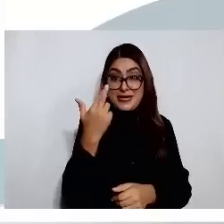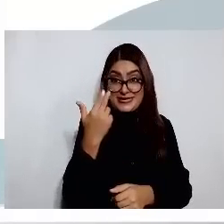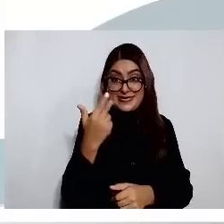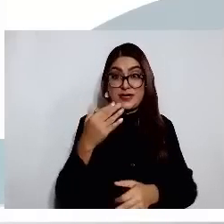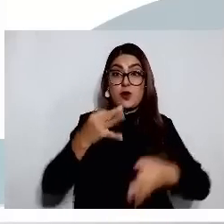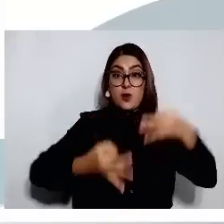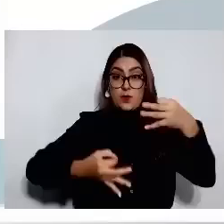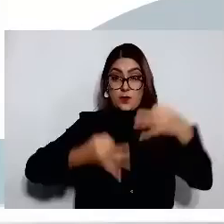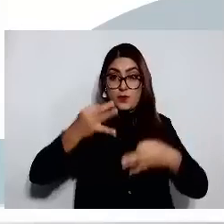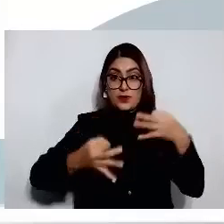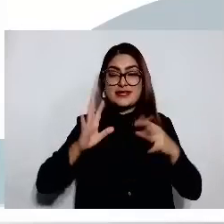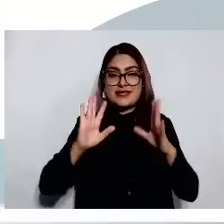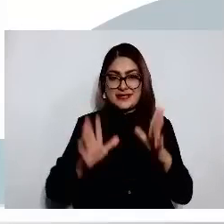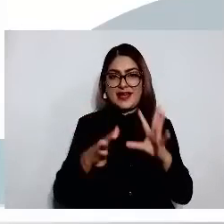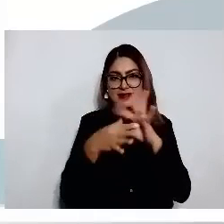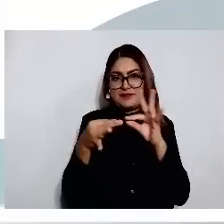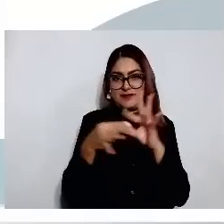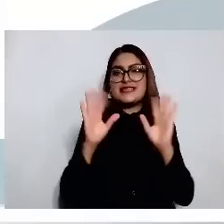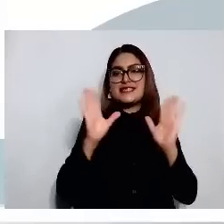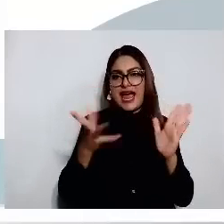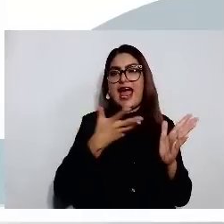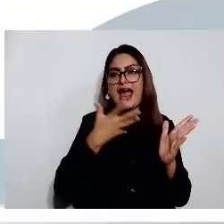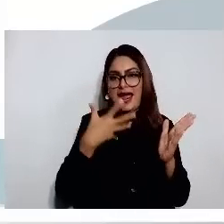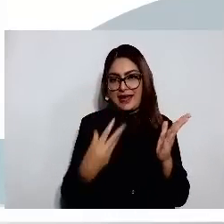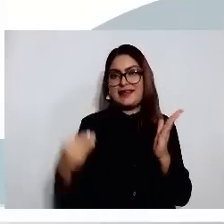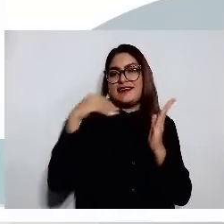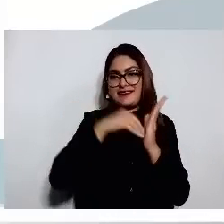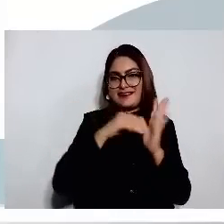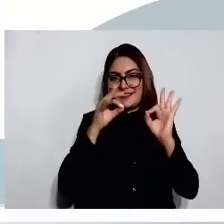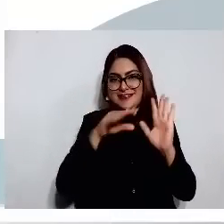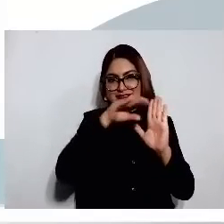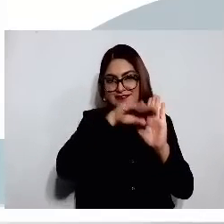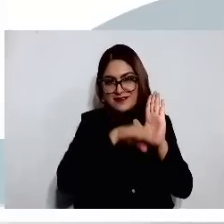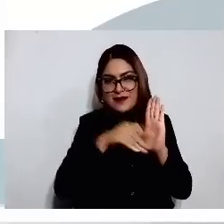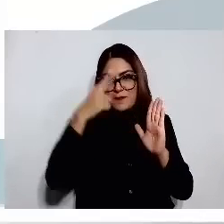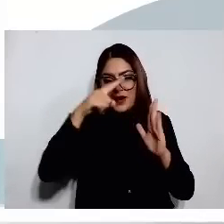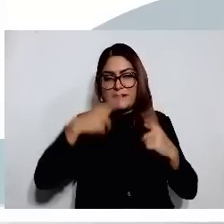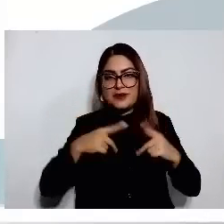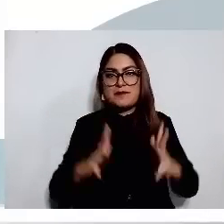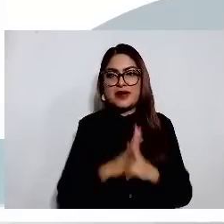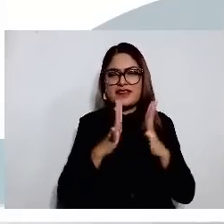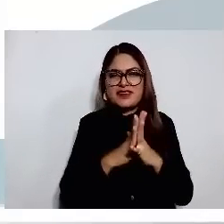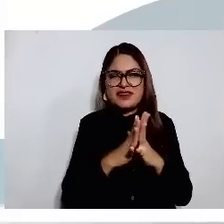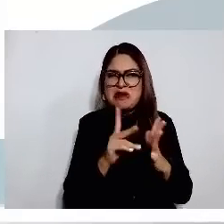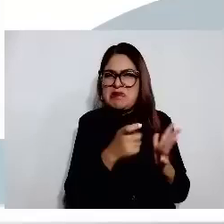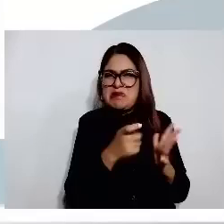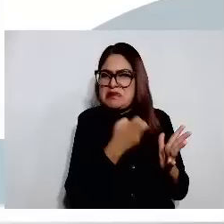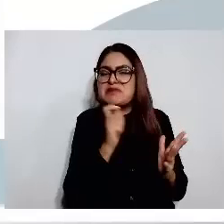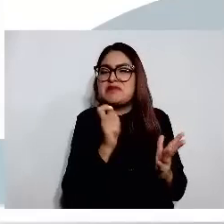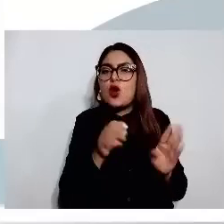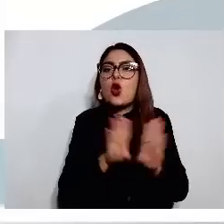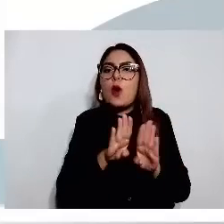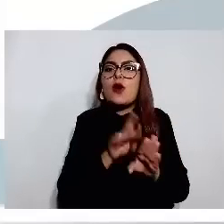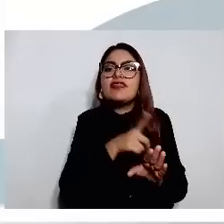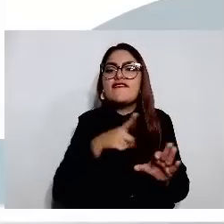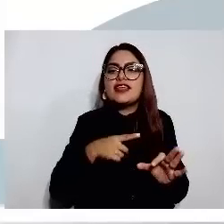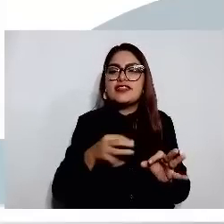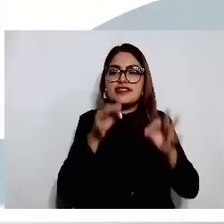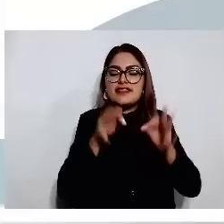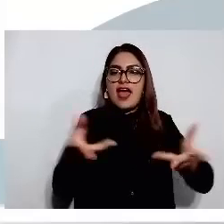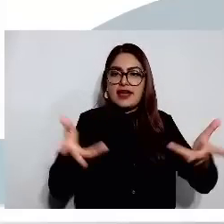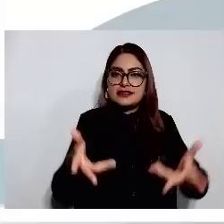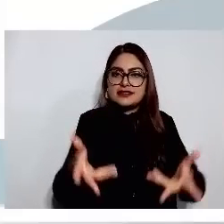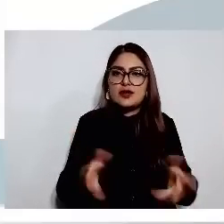tener mecanismos de participación ciudadana. ¿Y nosotros qué entendemos por estos mecanismos o cómo tienen que ser? Tiene que haber, como en un